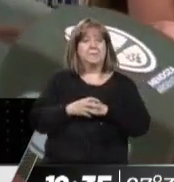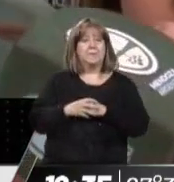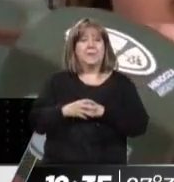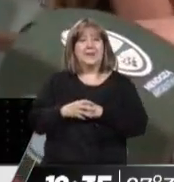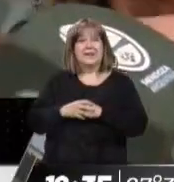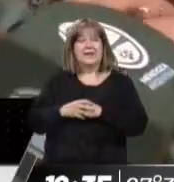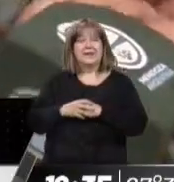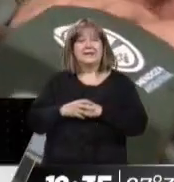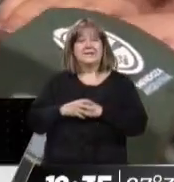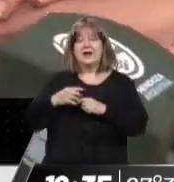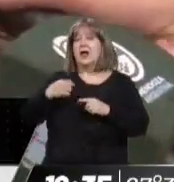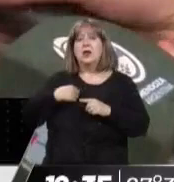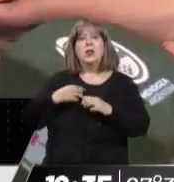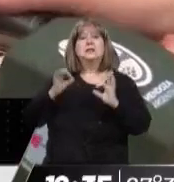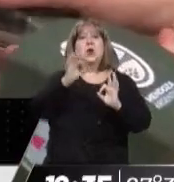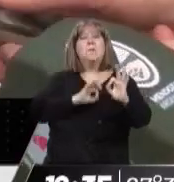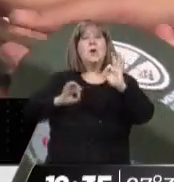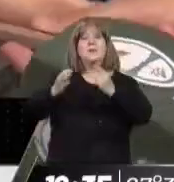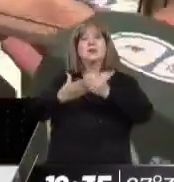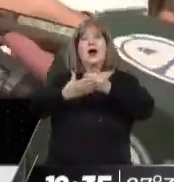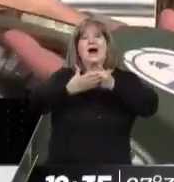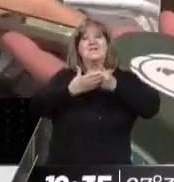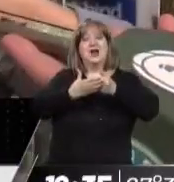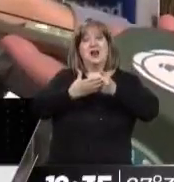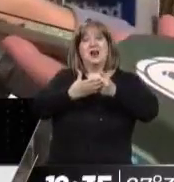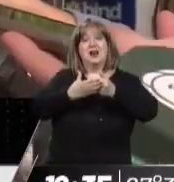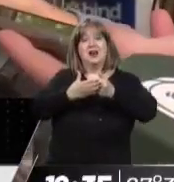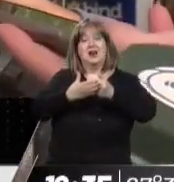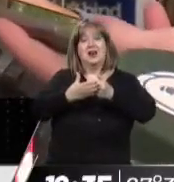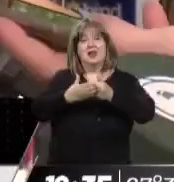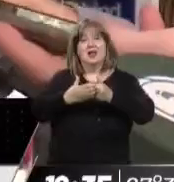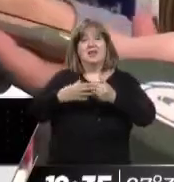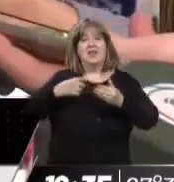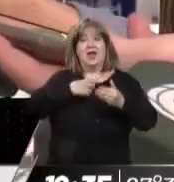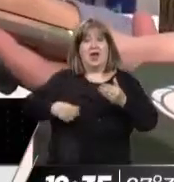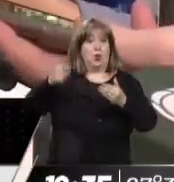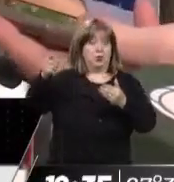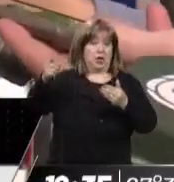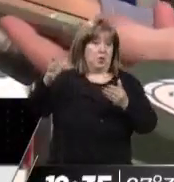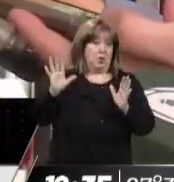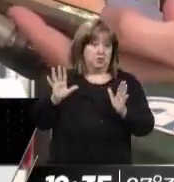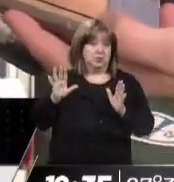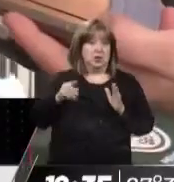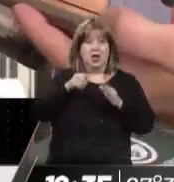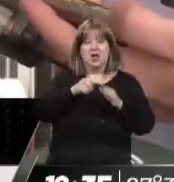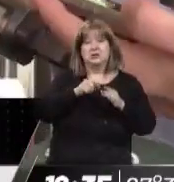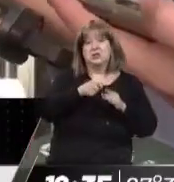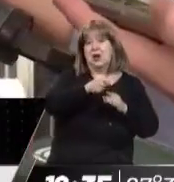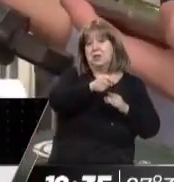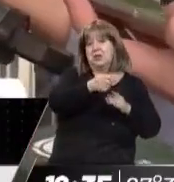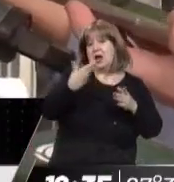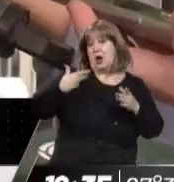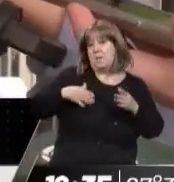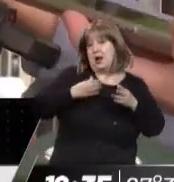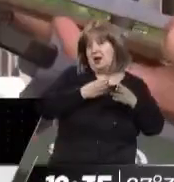No es un proyecto que tenga el aval ni la iniciativa del Poder Ejecutivo y que va a seguir el trámite